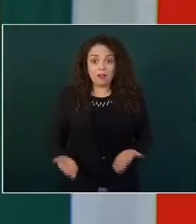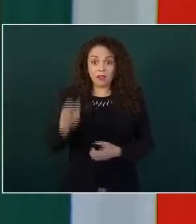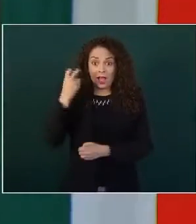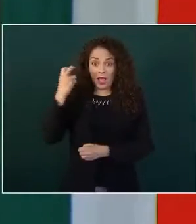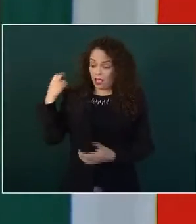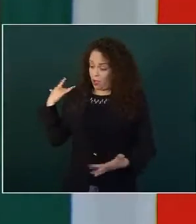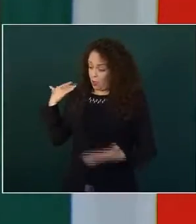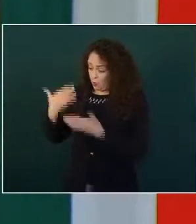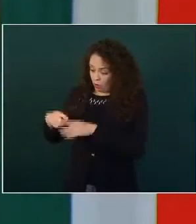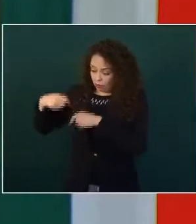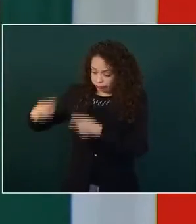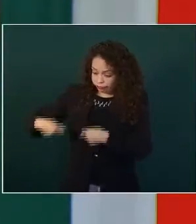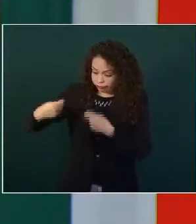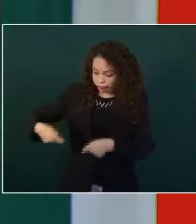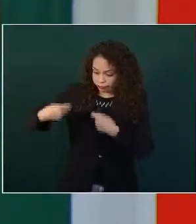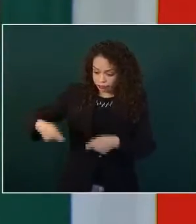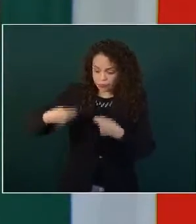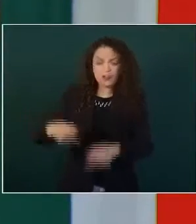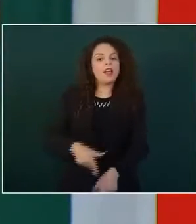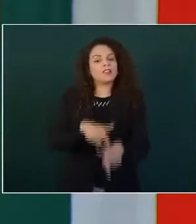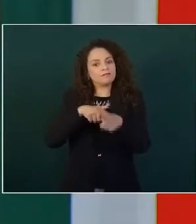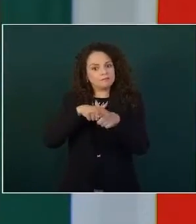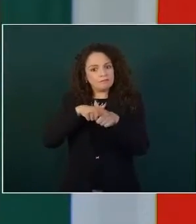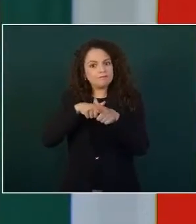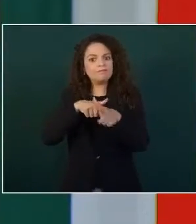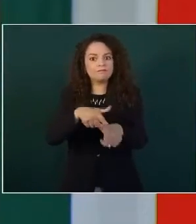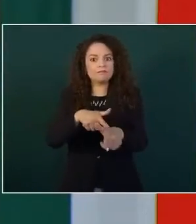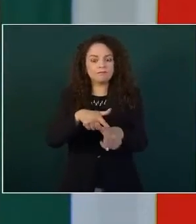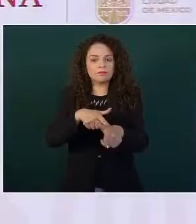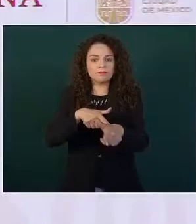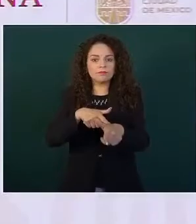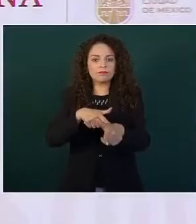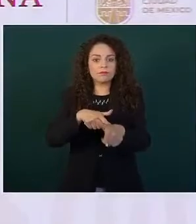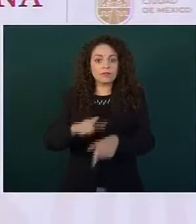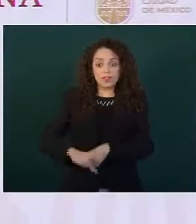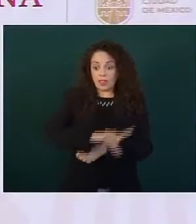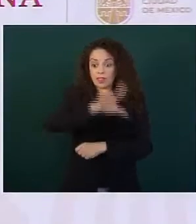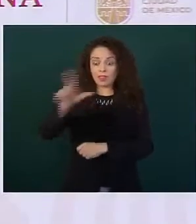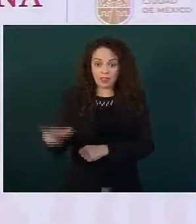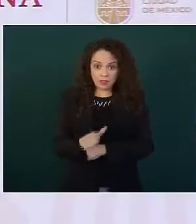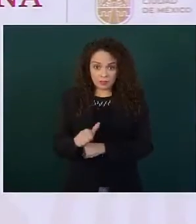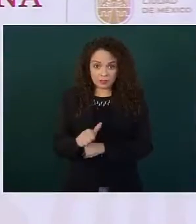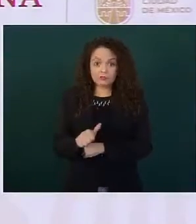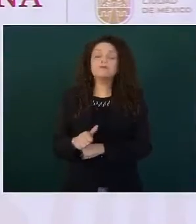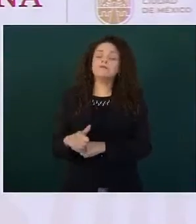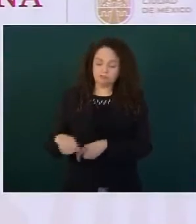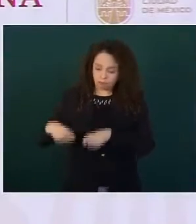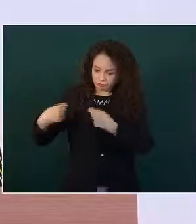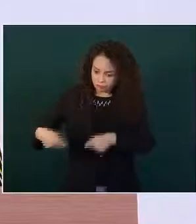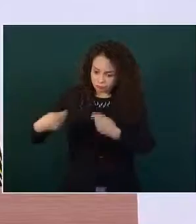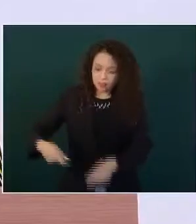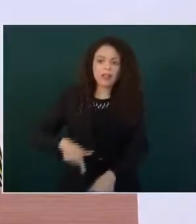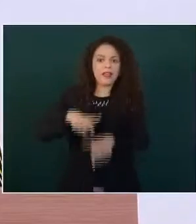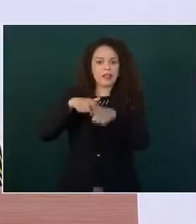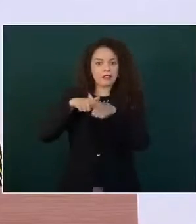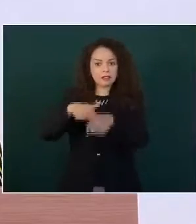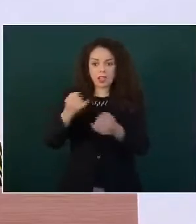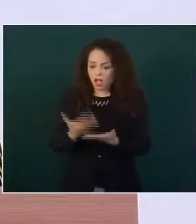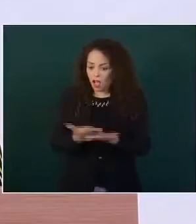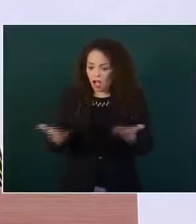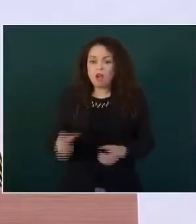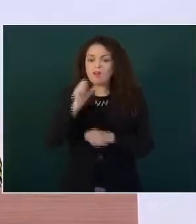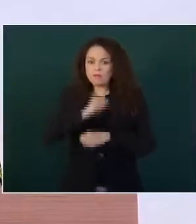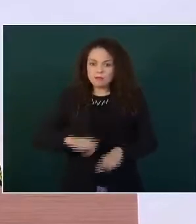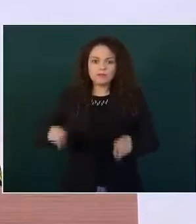lealtad prevalece y corresponde a las generaciones presentes y venideras preservarlo